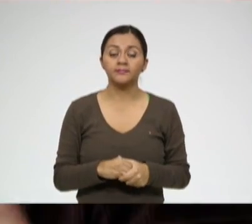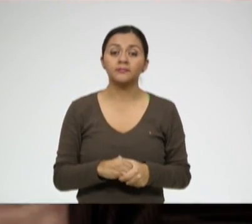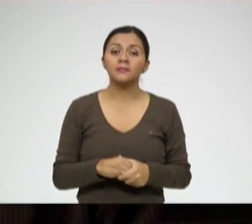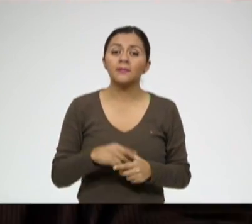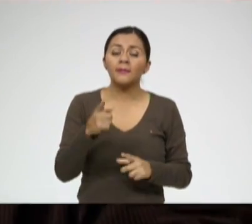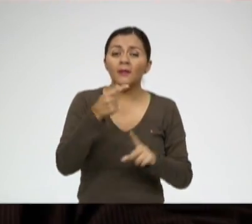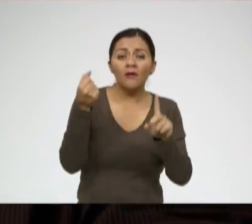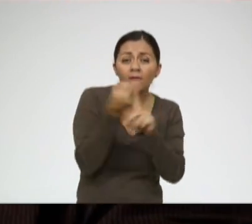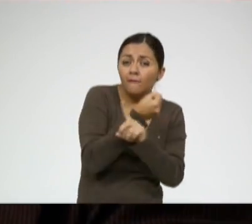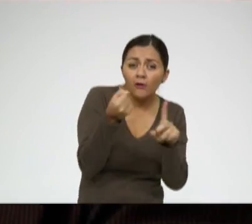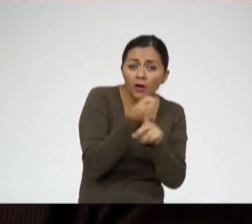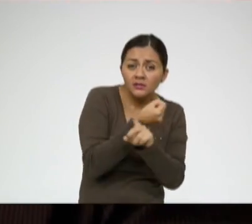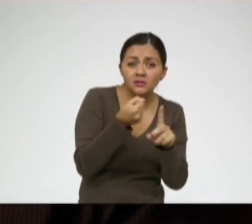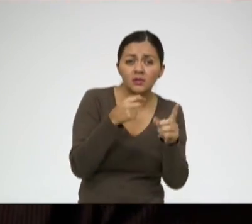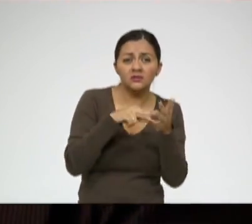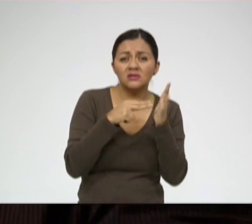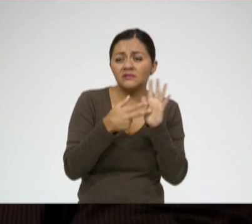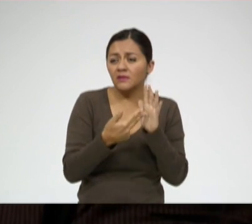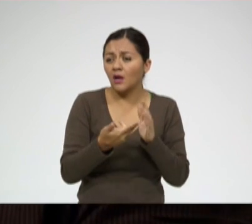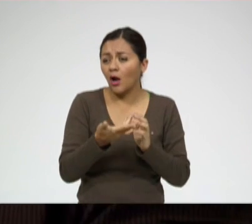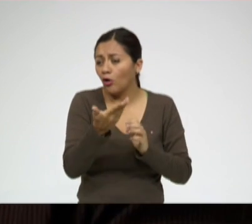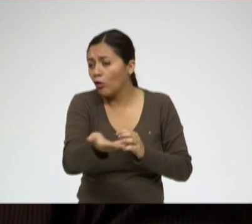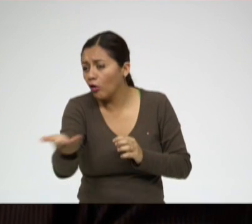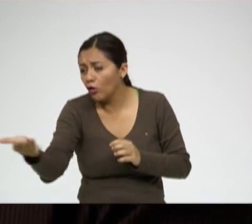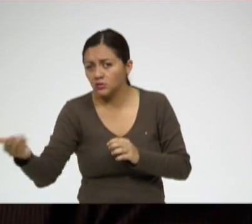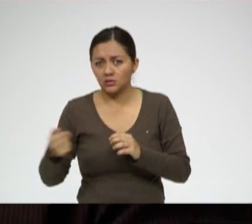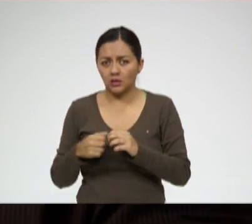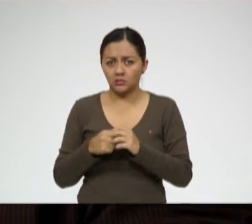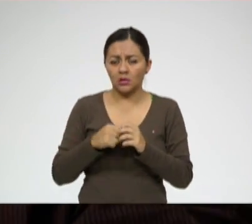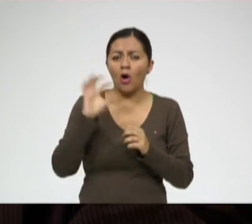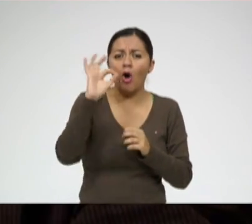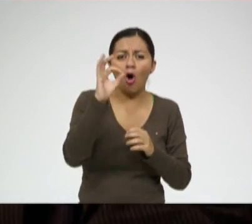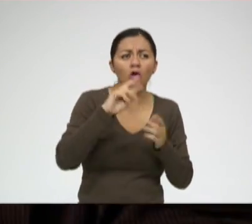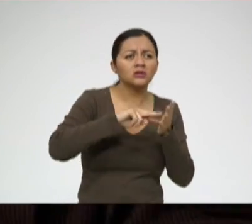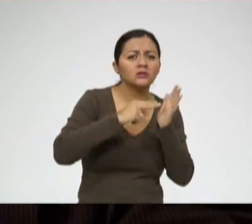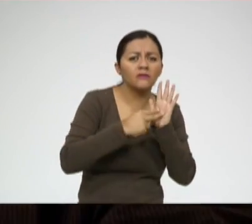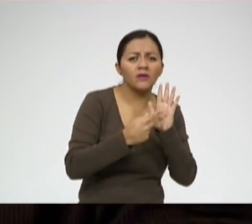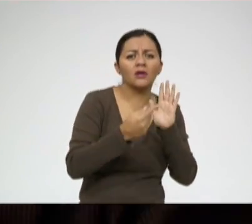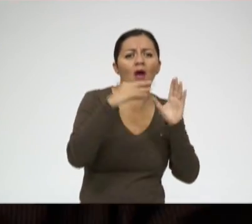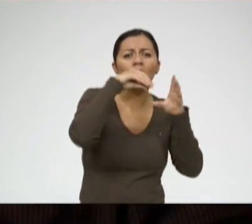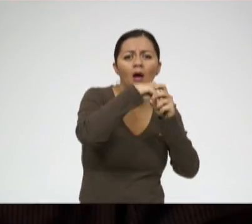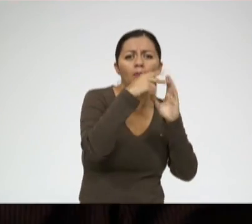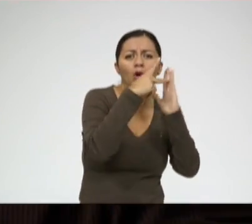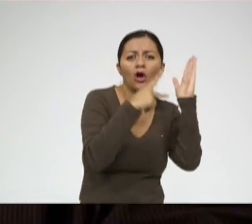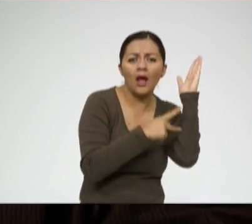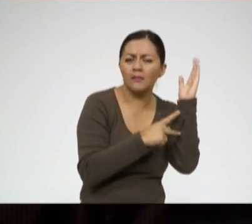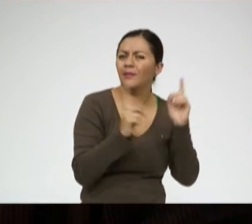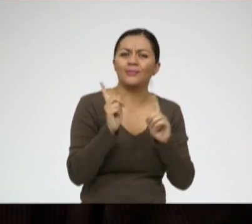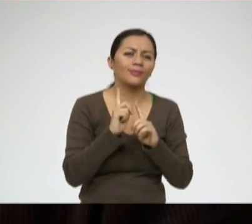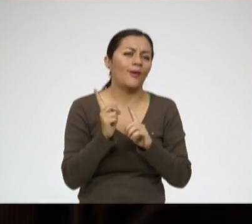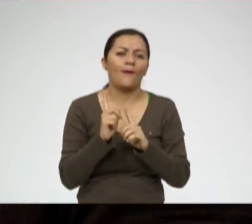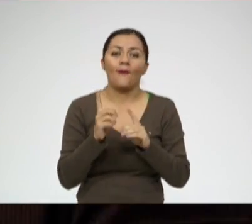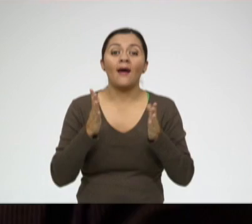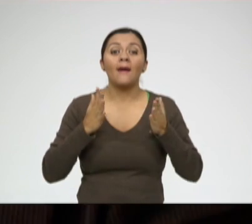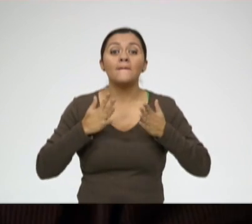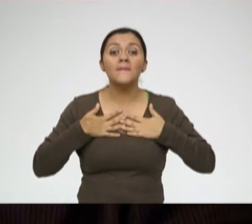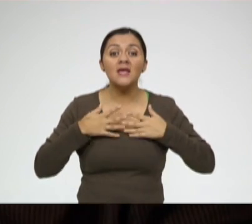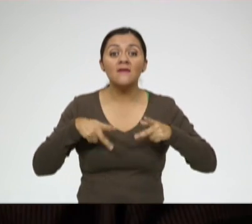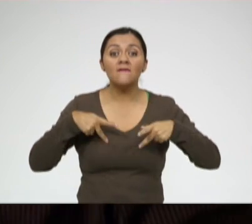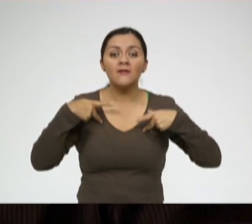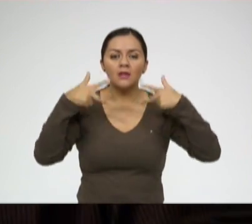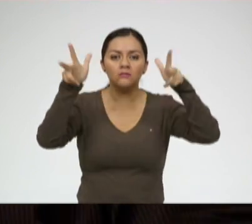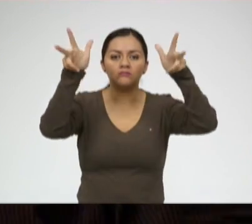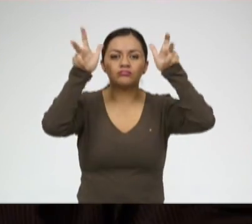no está en los objetos, no está en los contenidos, está en las formas de recepción, está en el modo como estos contenidos